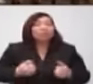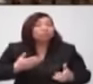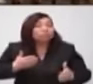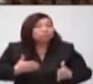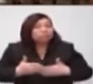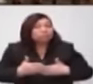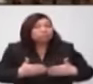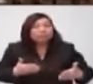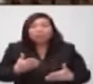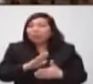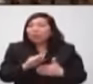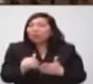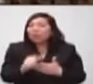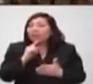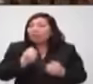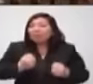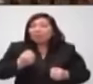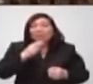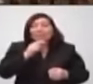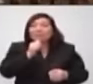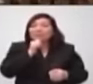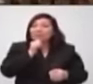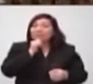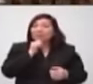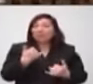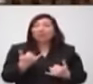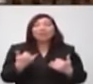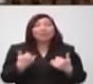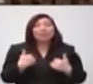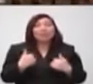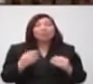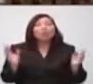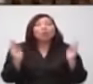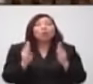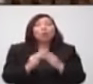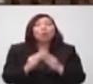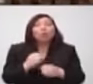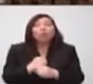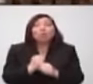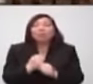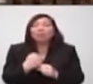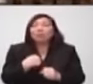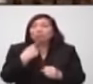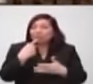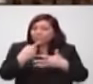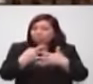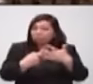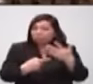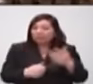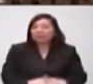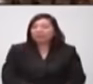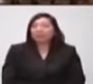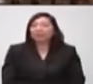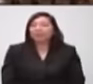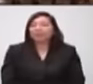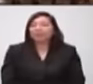también tenemos que entrar a todo lo que es el transporte privado. Y en ese sentido tenemos un conjunto de obras que, por ejemplo, voy a enumerarlas y aquí me voy a desviar un